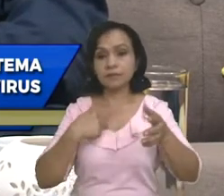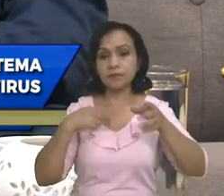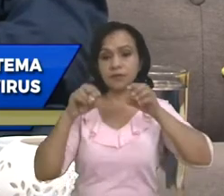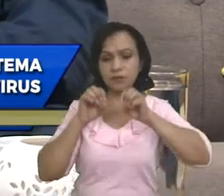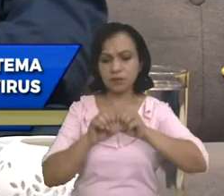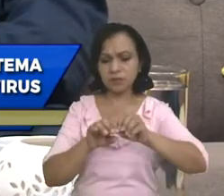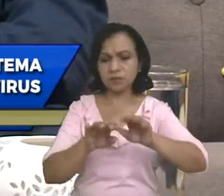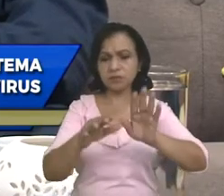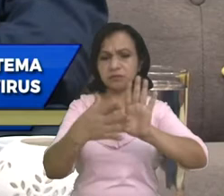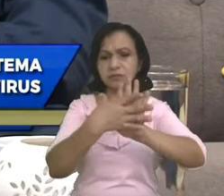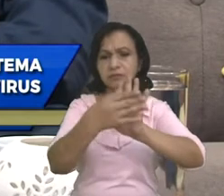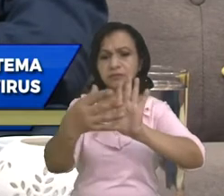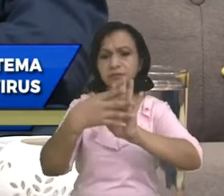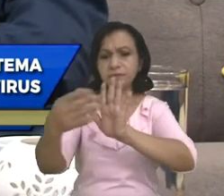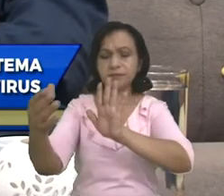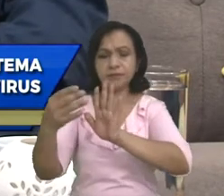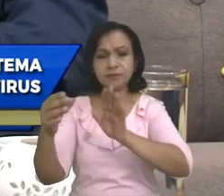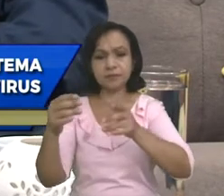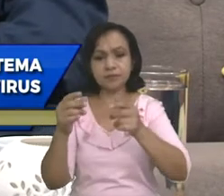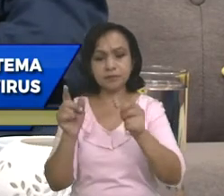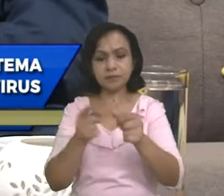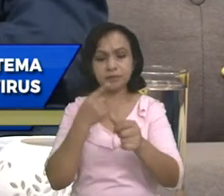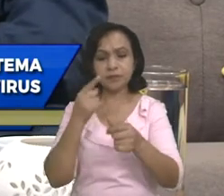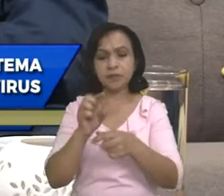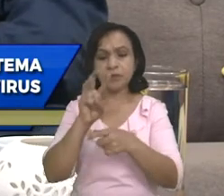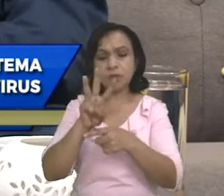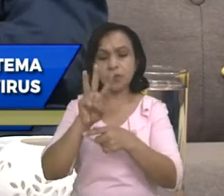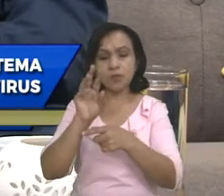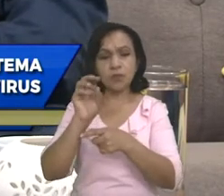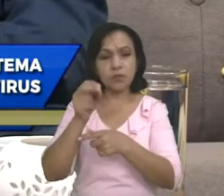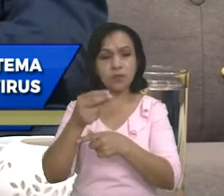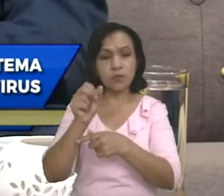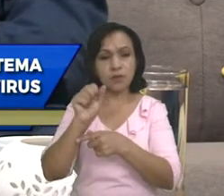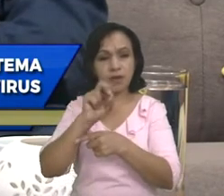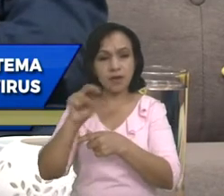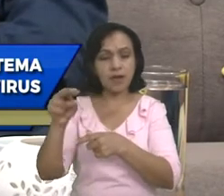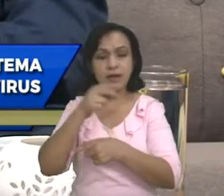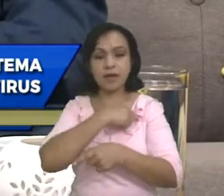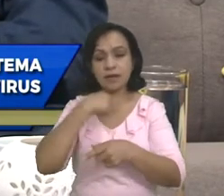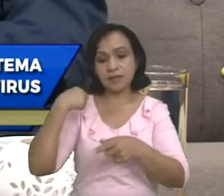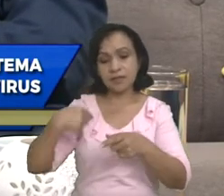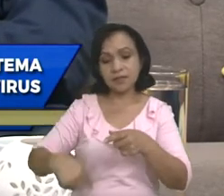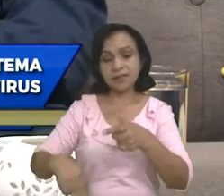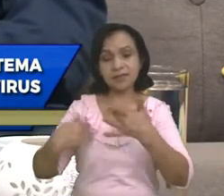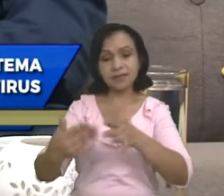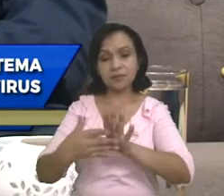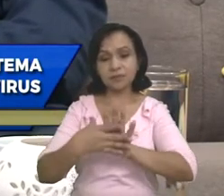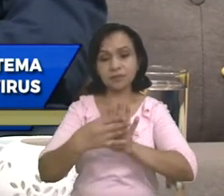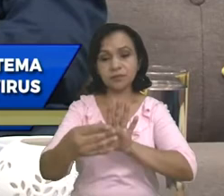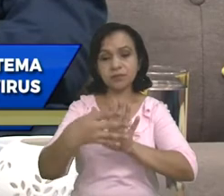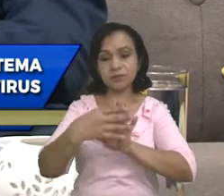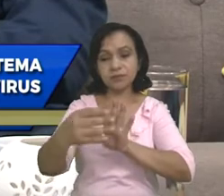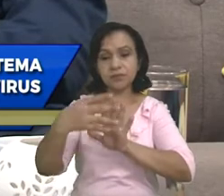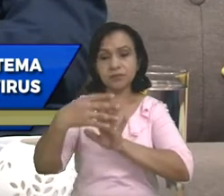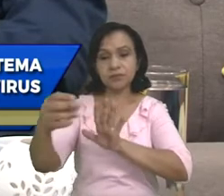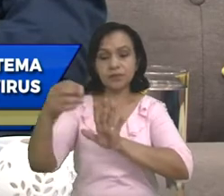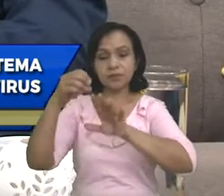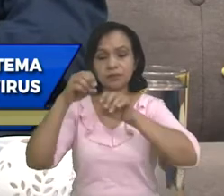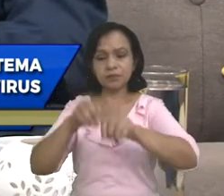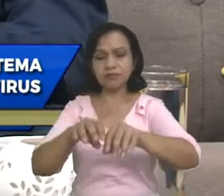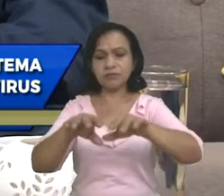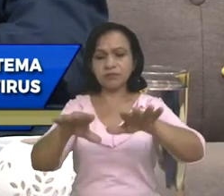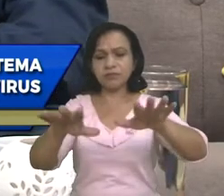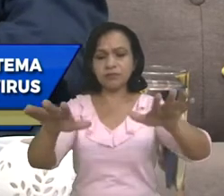enfermedad primero inició en la ciudad de wuhan china y luego vino a este determinándose